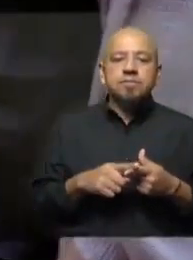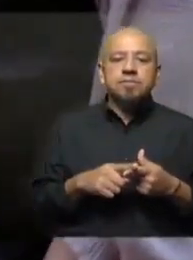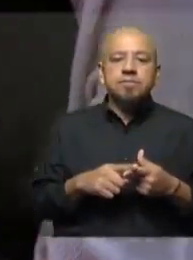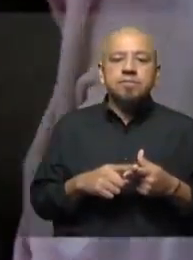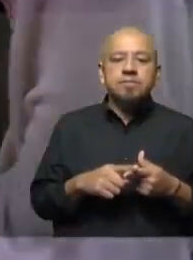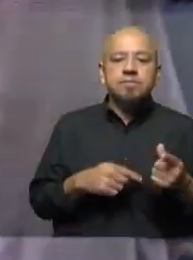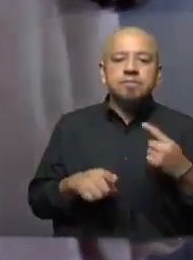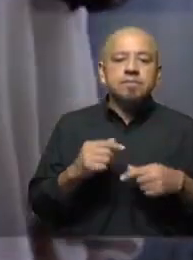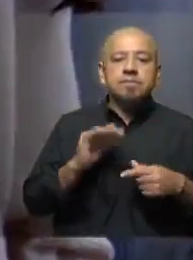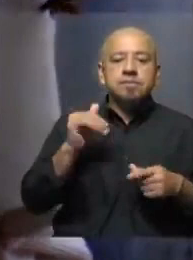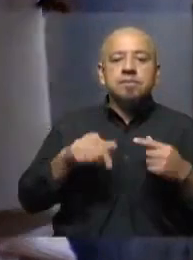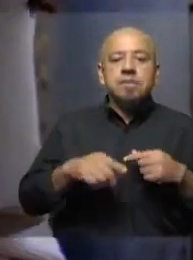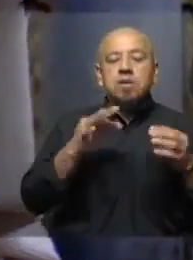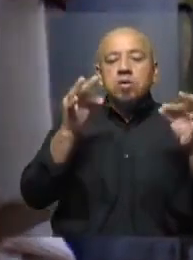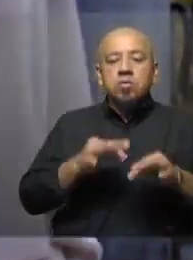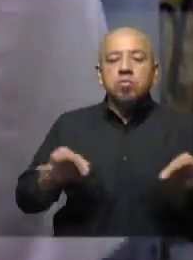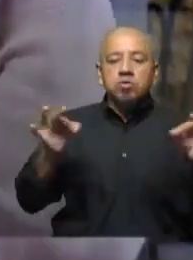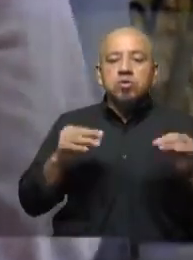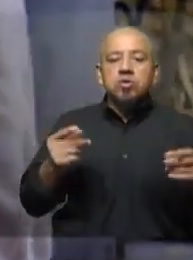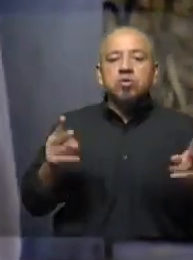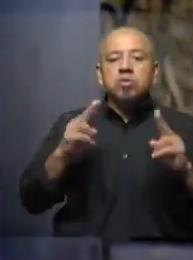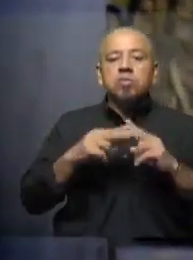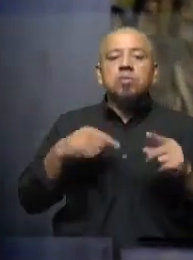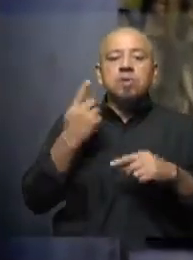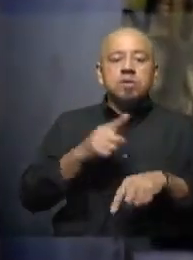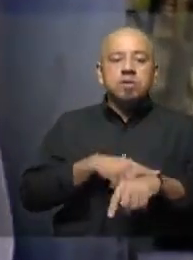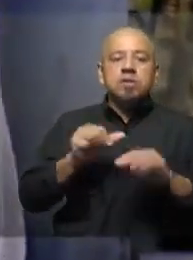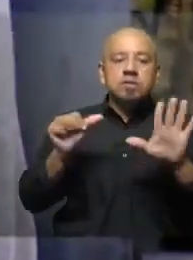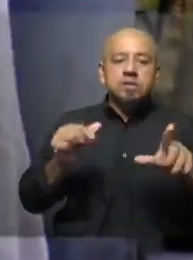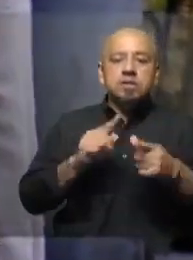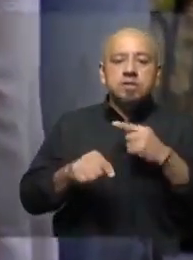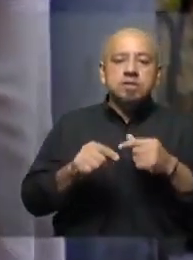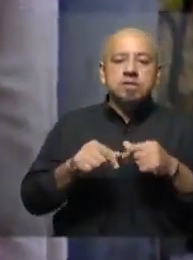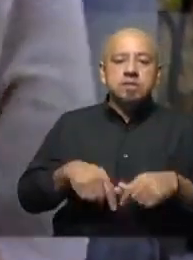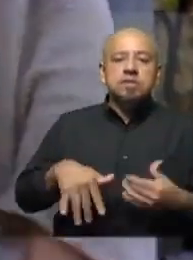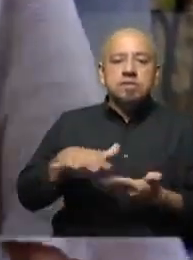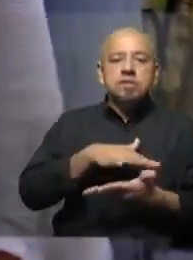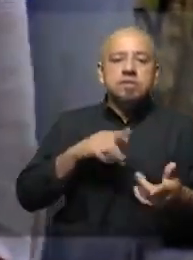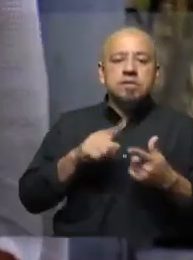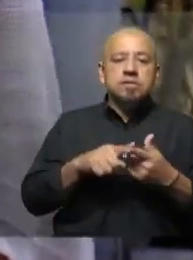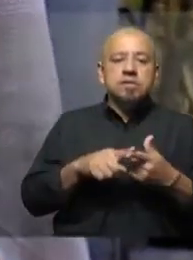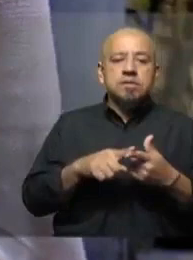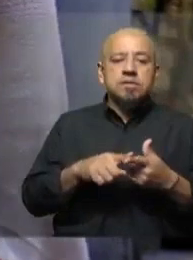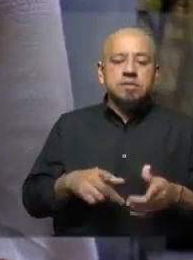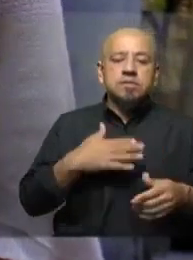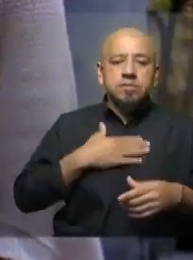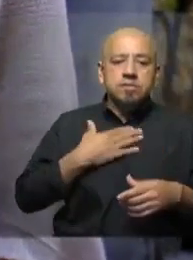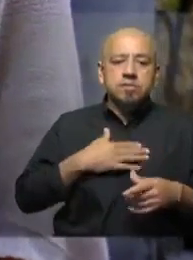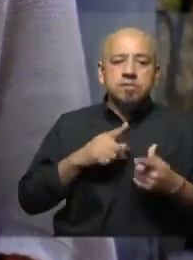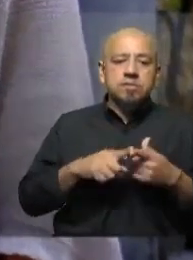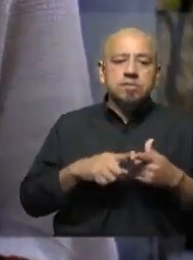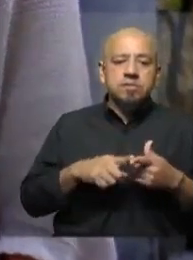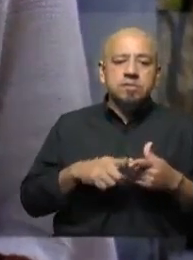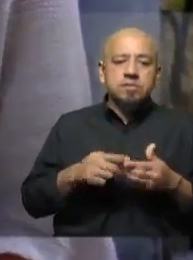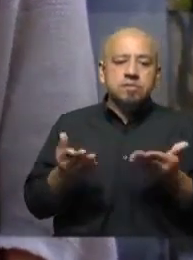queda despedirnos. Nos despedimos con música. Nos volvemos a encontrar mañana 18 horas acá en La Esplanada, acá en esta pecerita. Ha sido un placer. Y